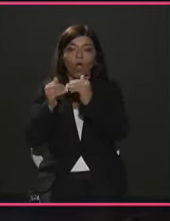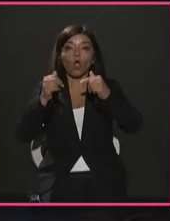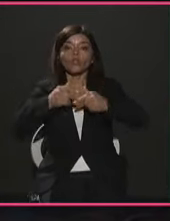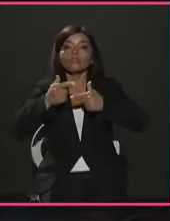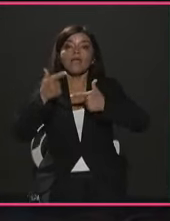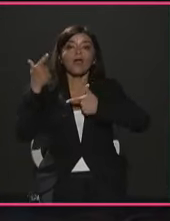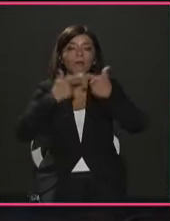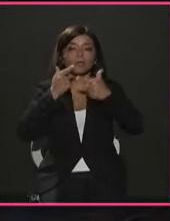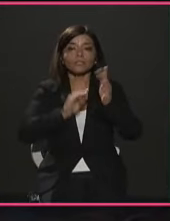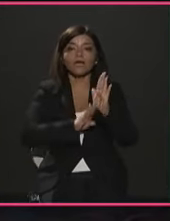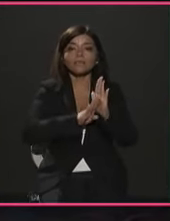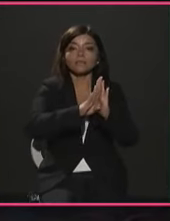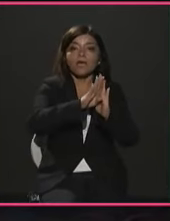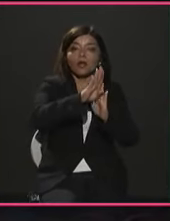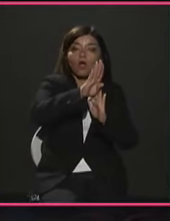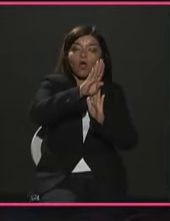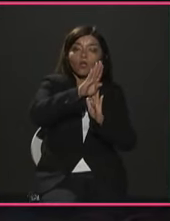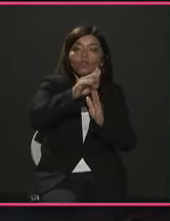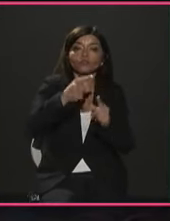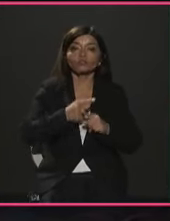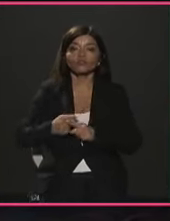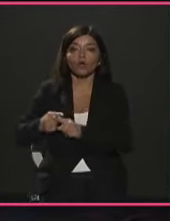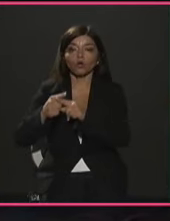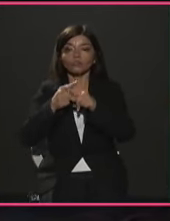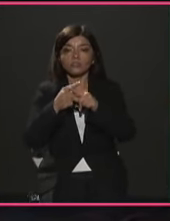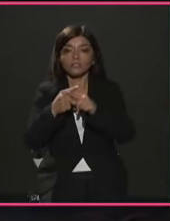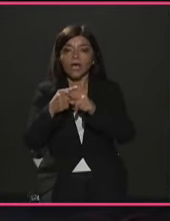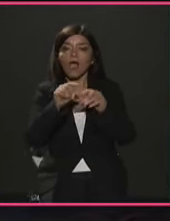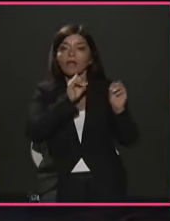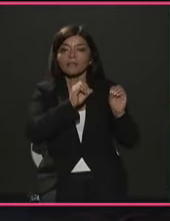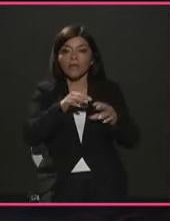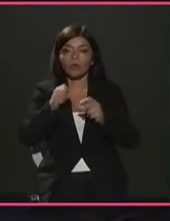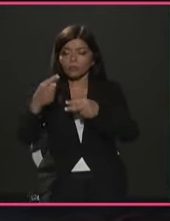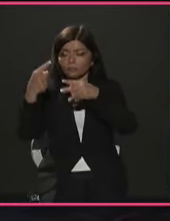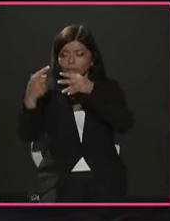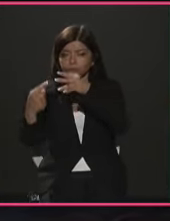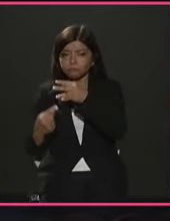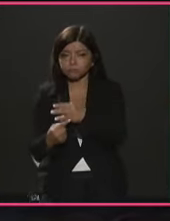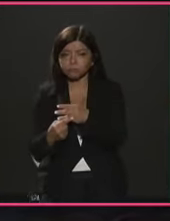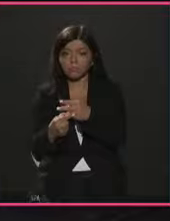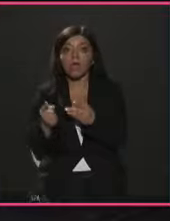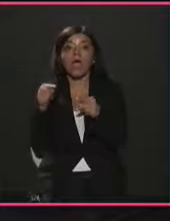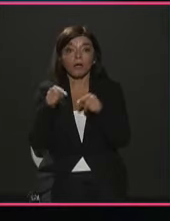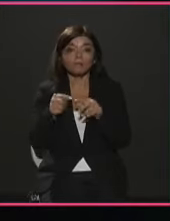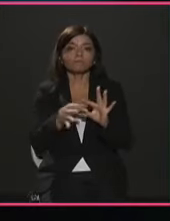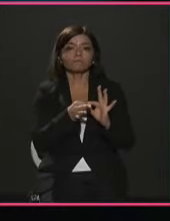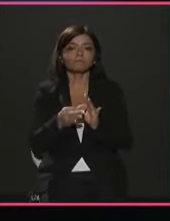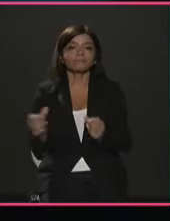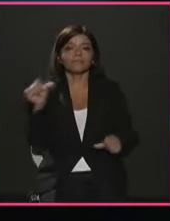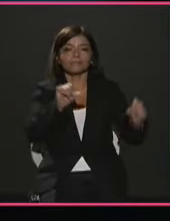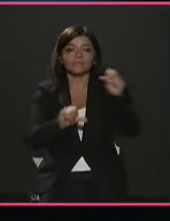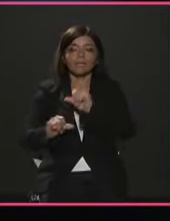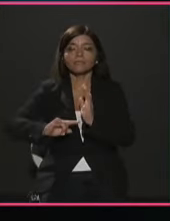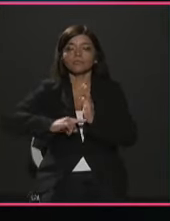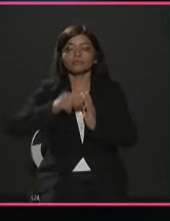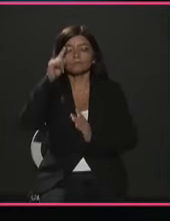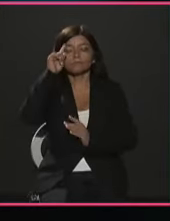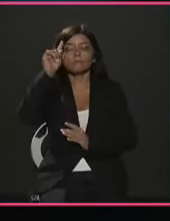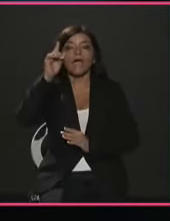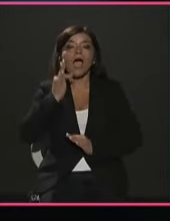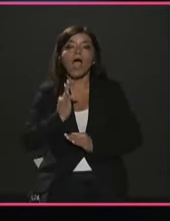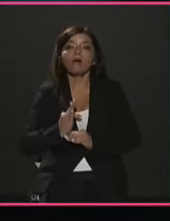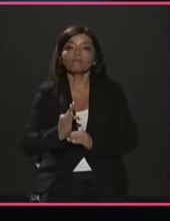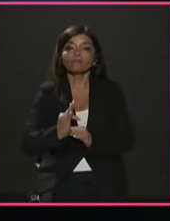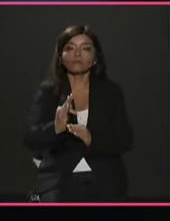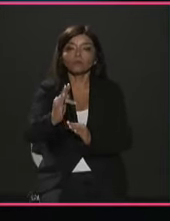desarrollo productivo las políticas de desarrollo social las políticas de Educación tienen un componente de ciencia y tecnología que nos nos permiten pensar en el futuro que